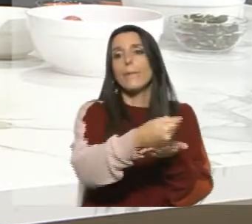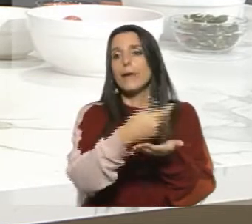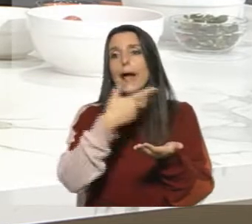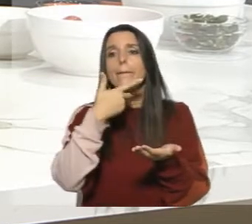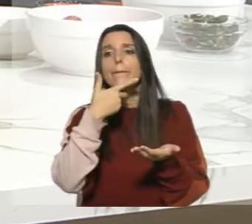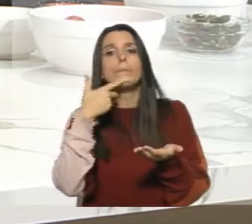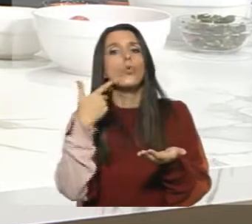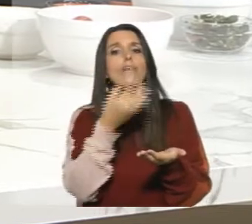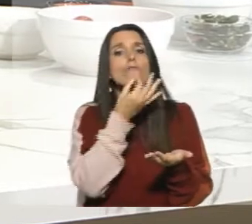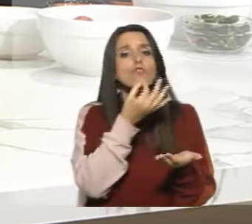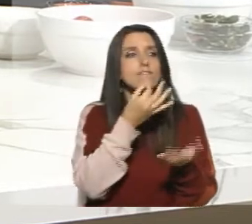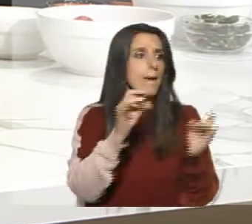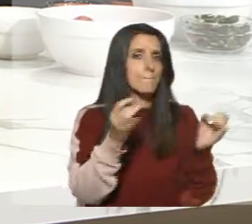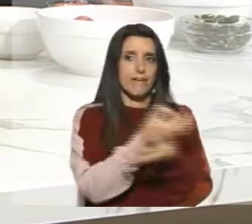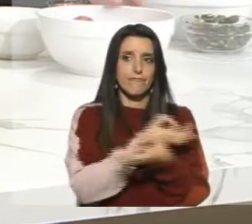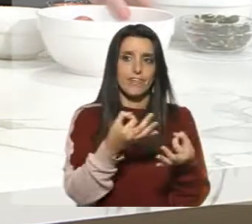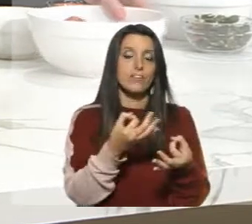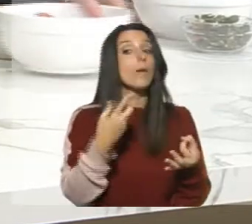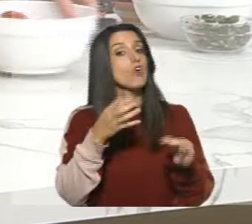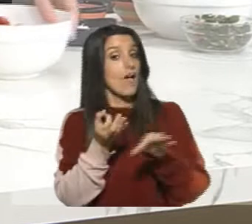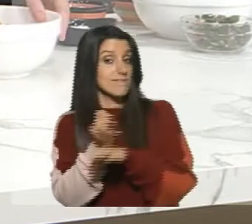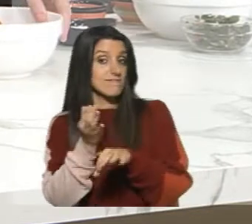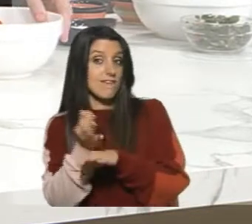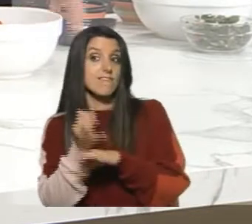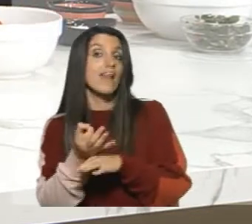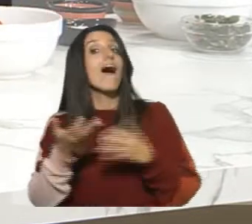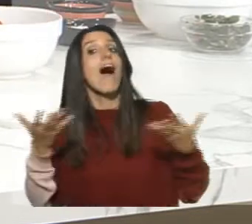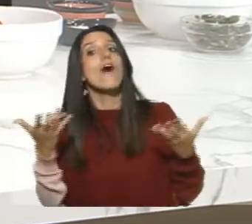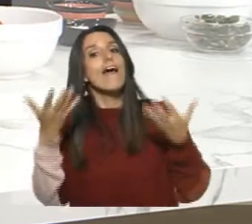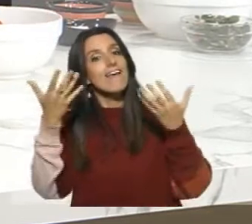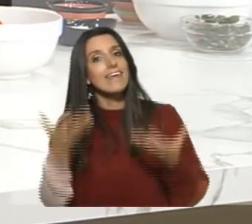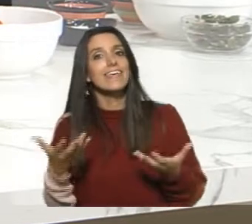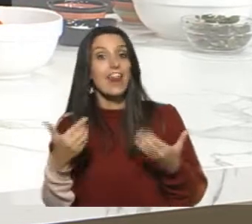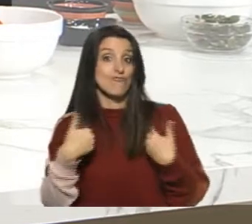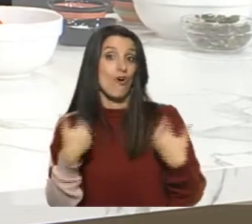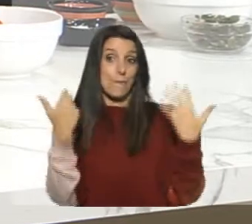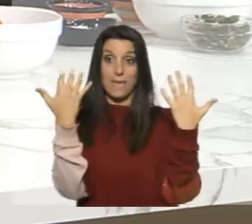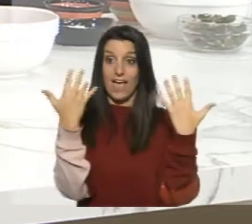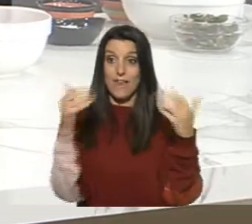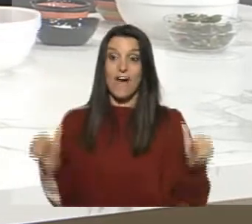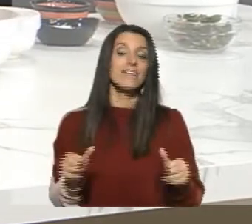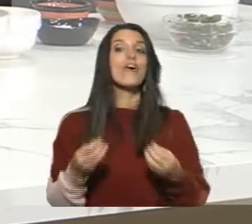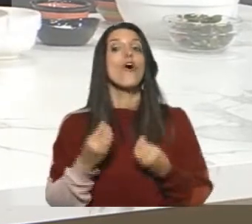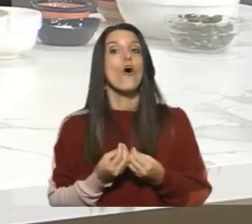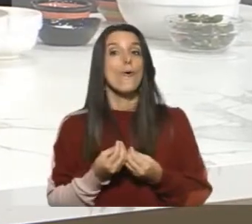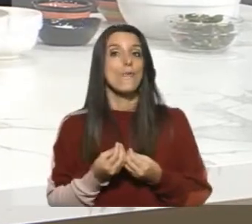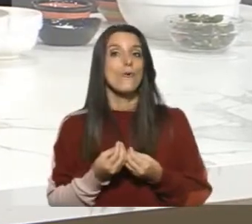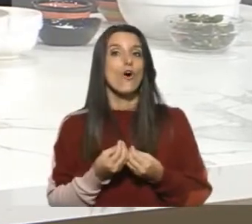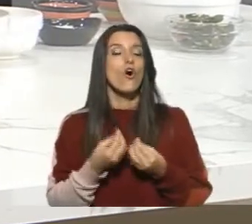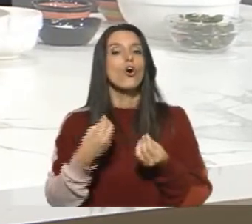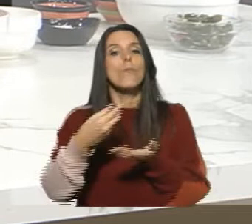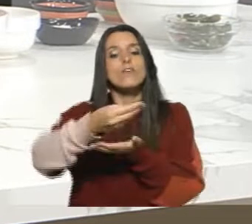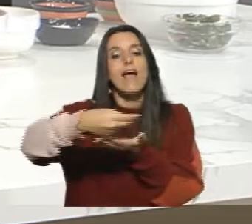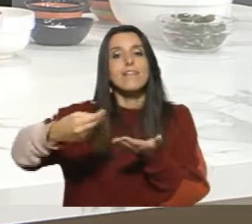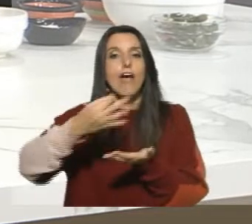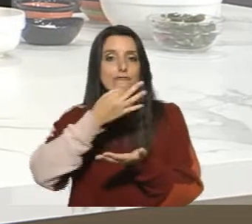frutilla y la haces perfecto, te va a quedar bárbaro también. Ahora, si querés hacerlo todo vos, como es nuestro caso, vamos a hacer una compota de frutillas.